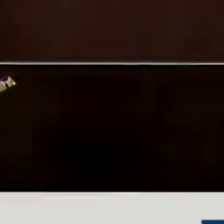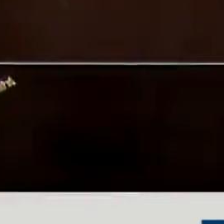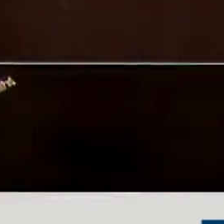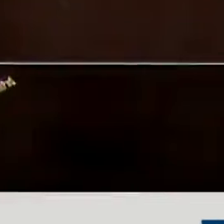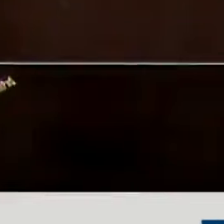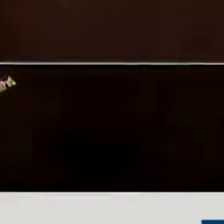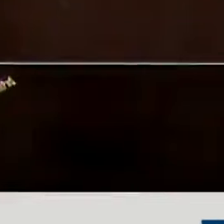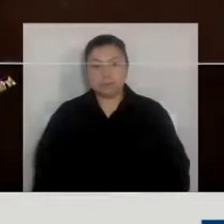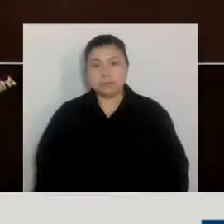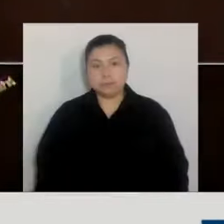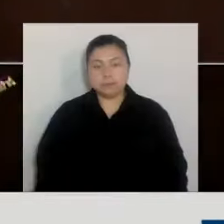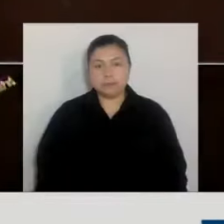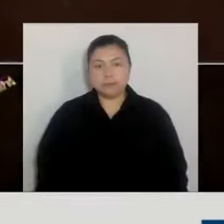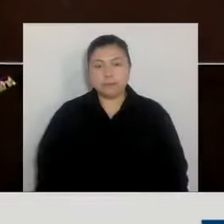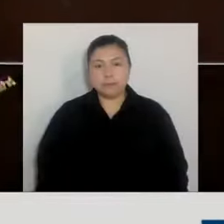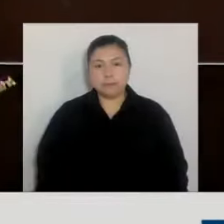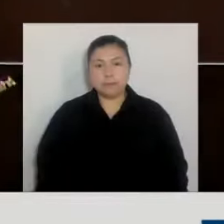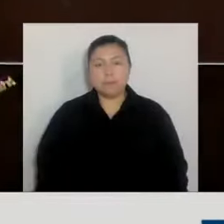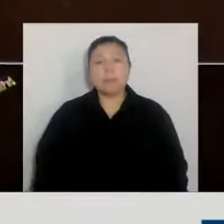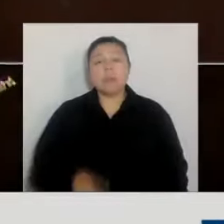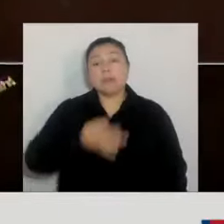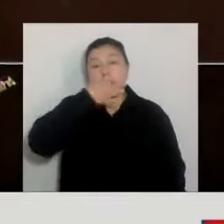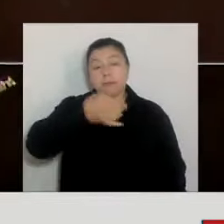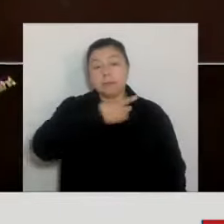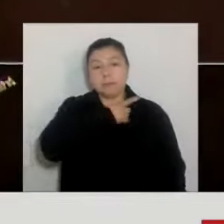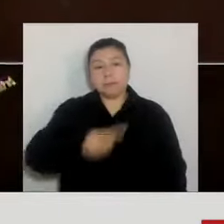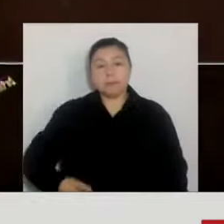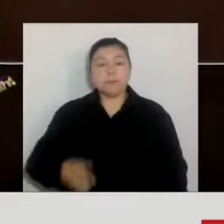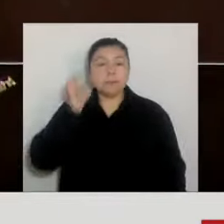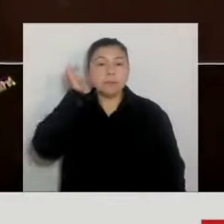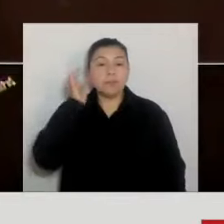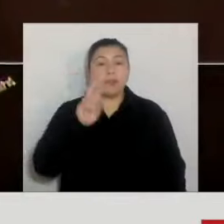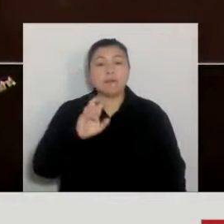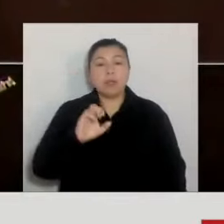diputado tiene la palabra la diputada Consuelo